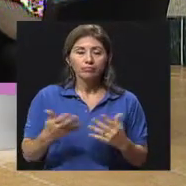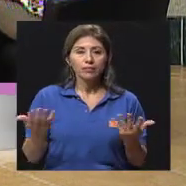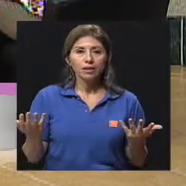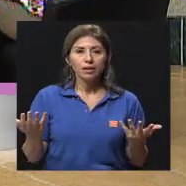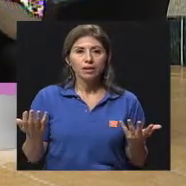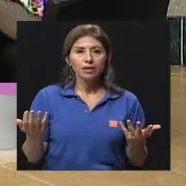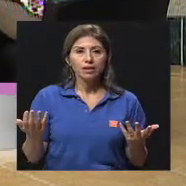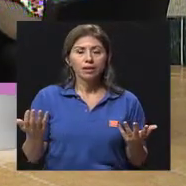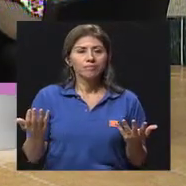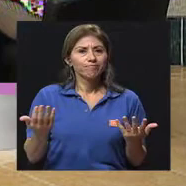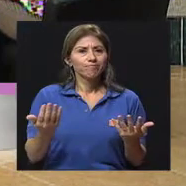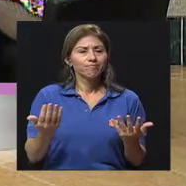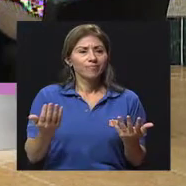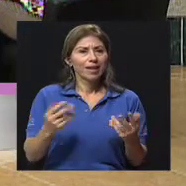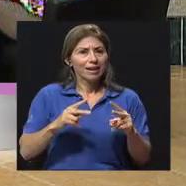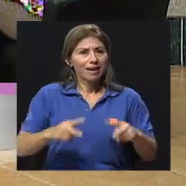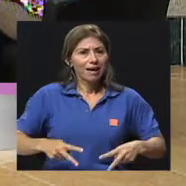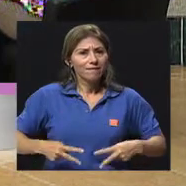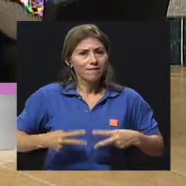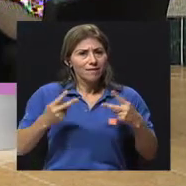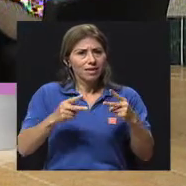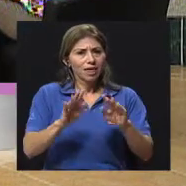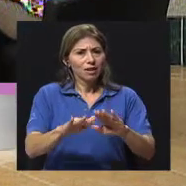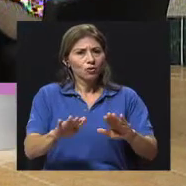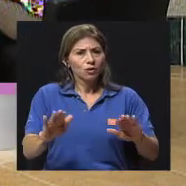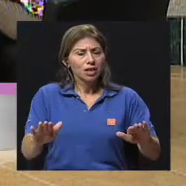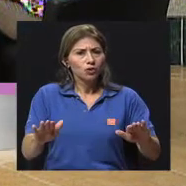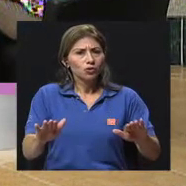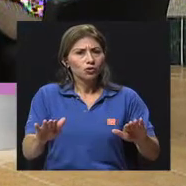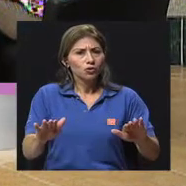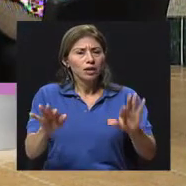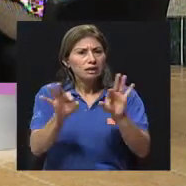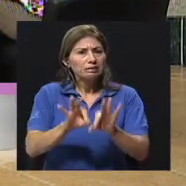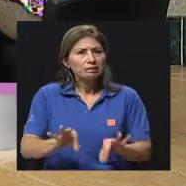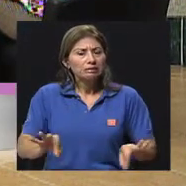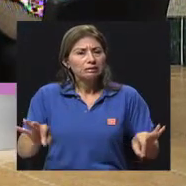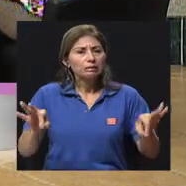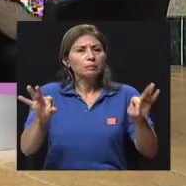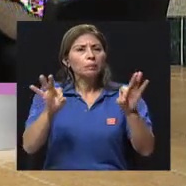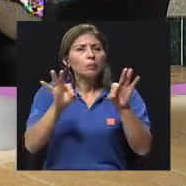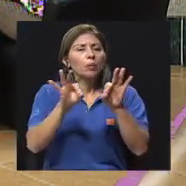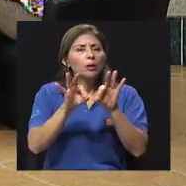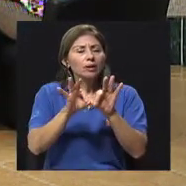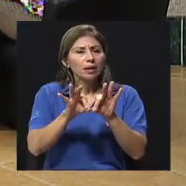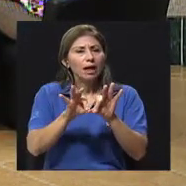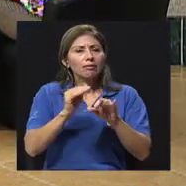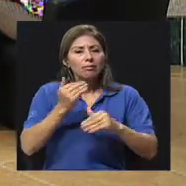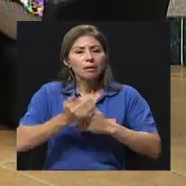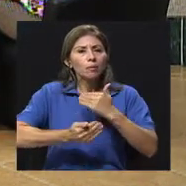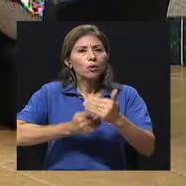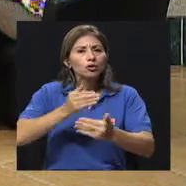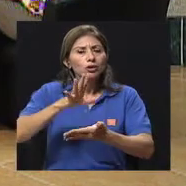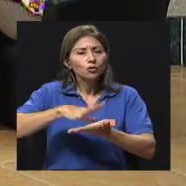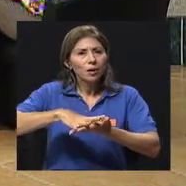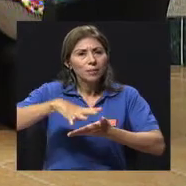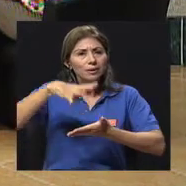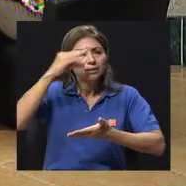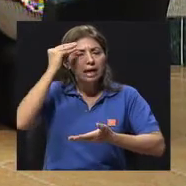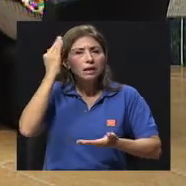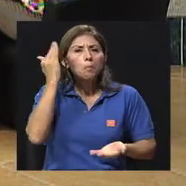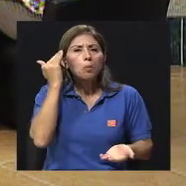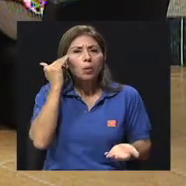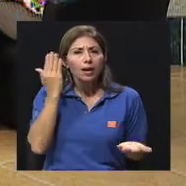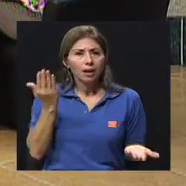tan trascendental en la vida de los niños poder realizar con ellos pues, este proceso de aprendizaje,